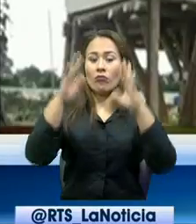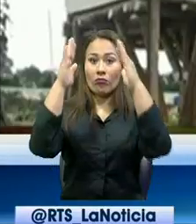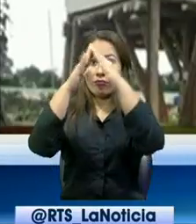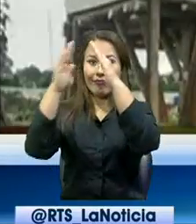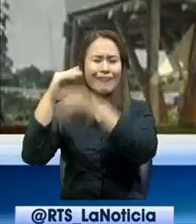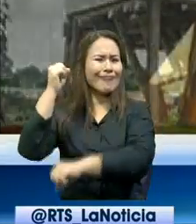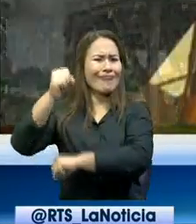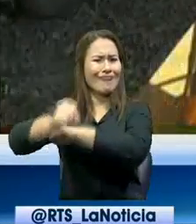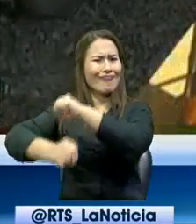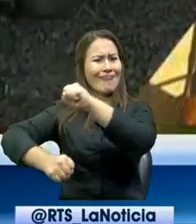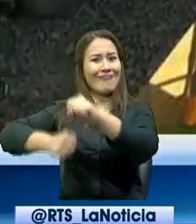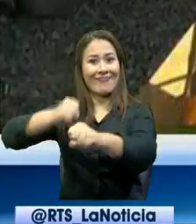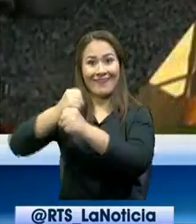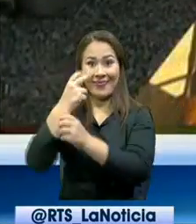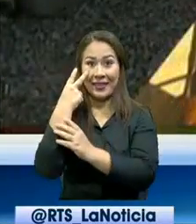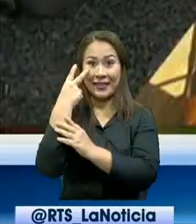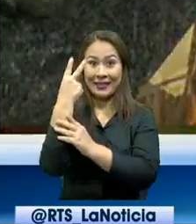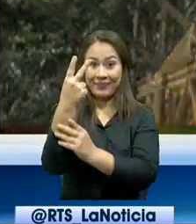de años.